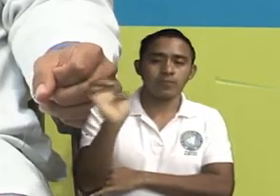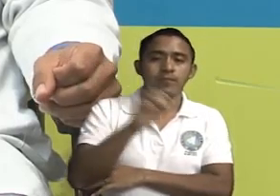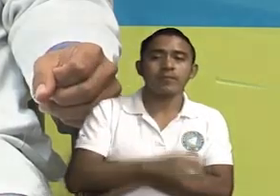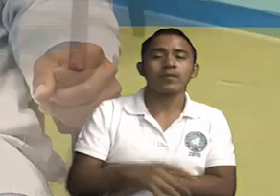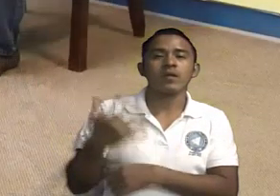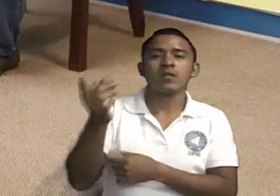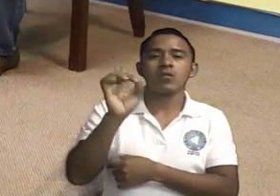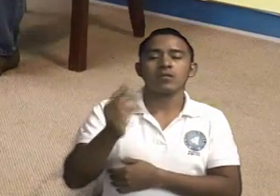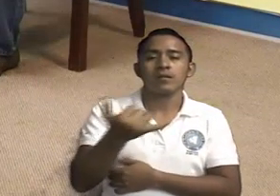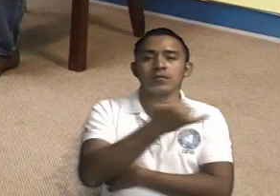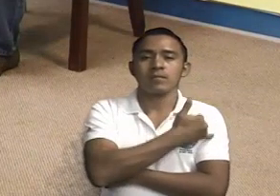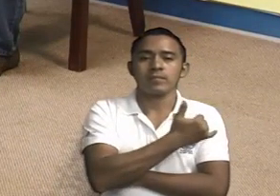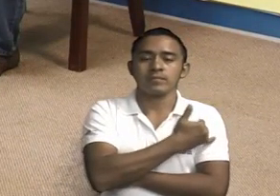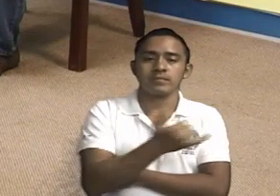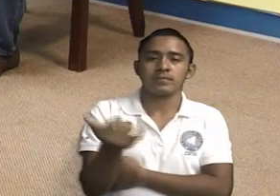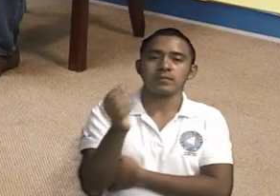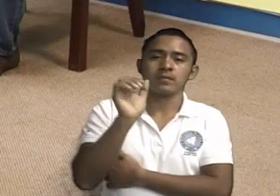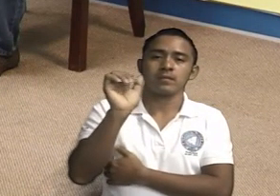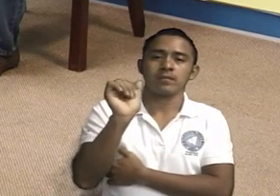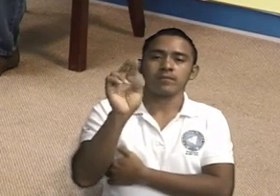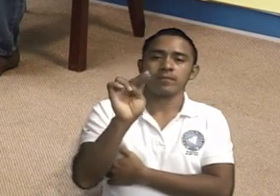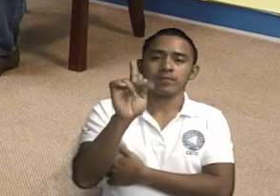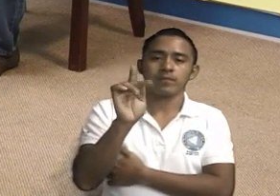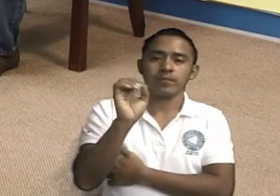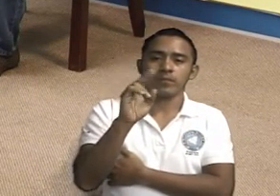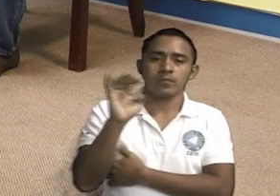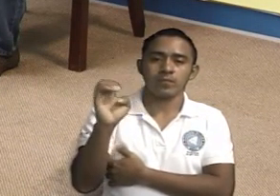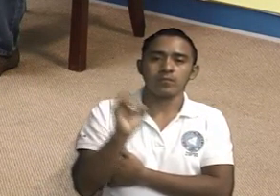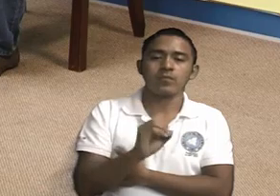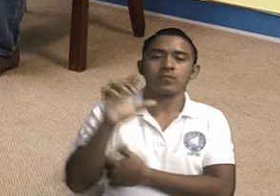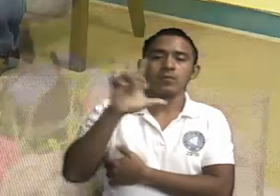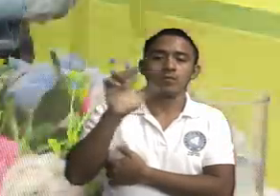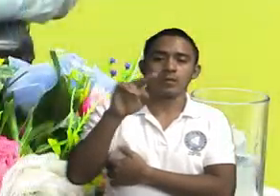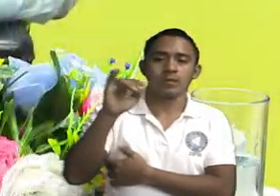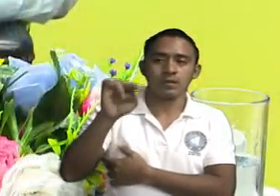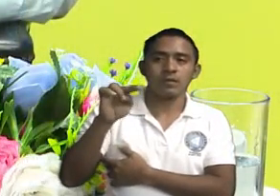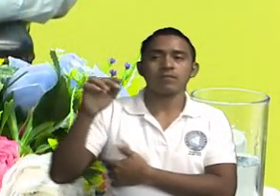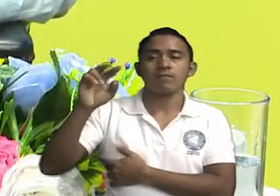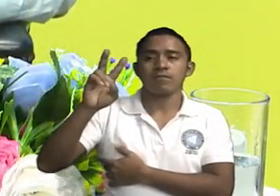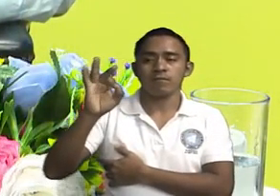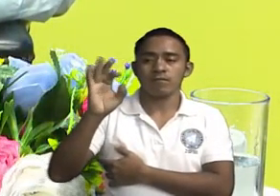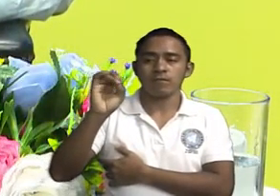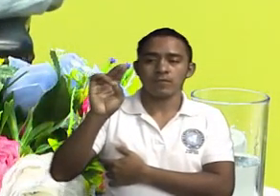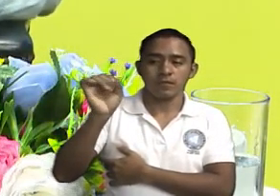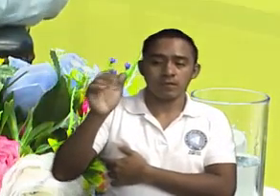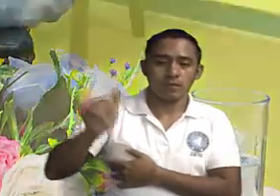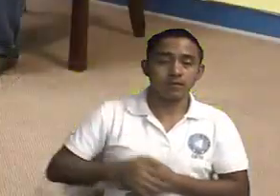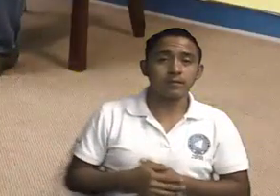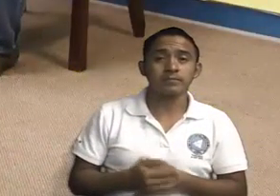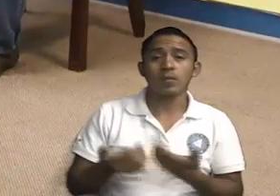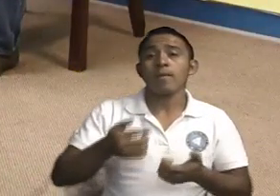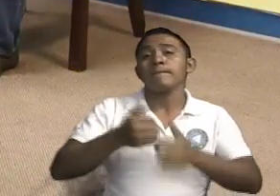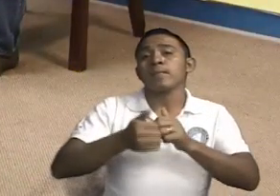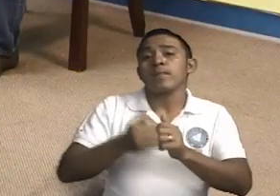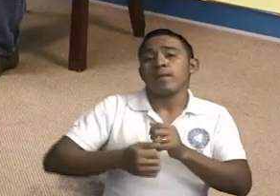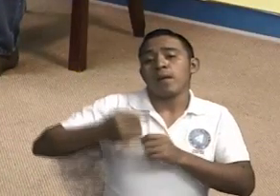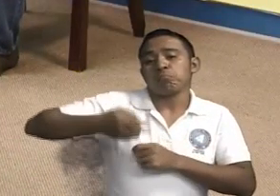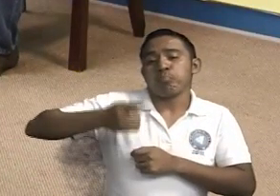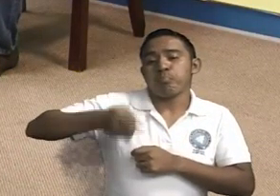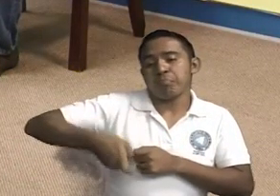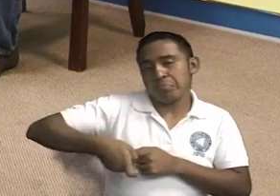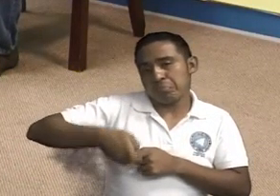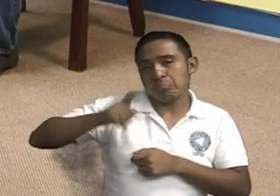Escuela Antonio Lenín Fonseca. El tema es sobre la disfunción eréctil. Bienvenido, doctor. Ay, mucho gusto. Ya ha estado varias veces